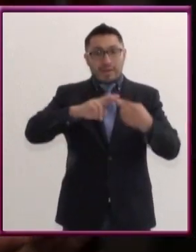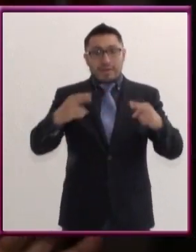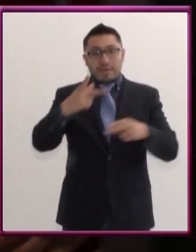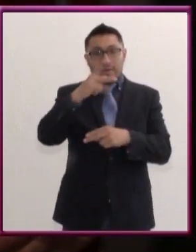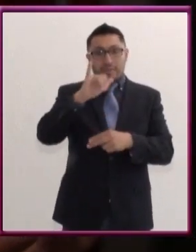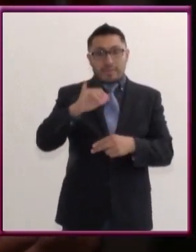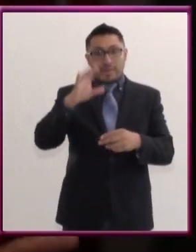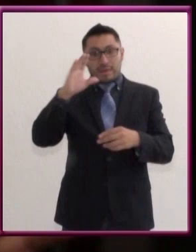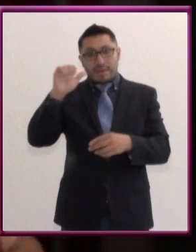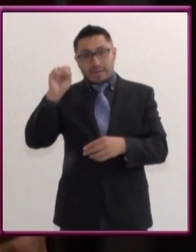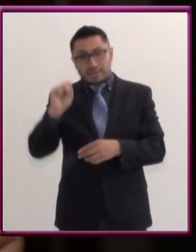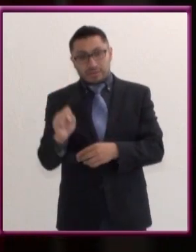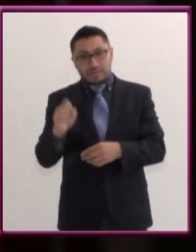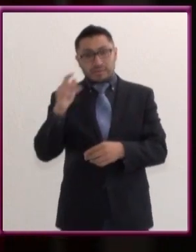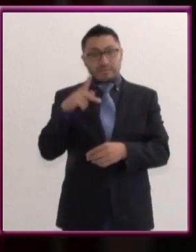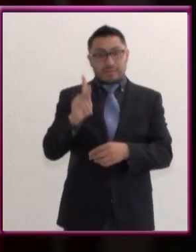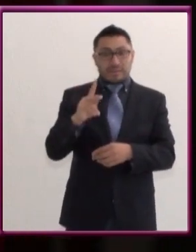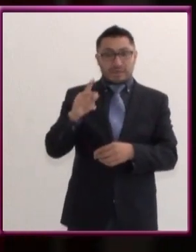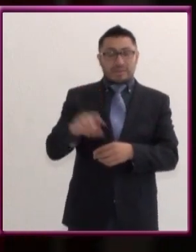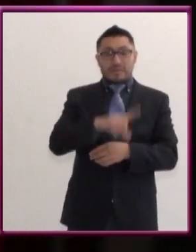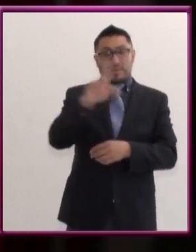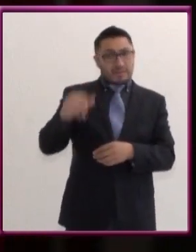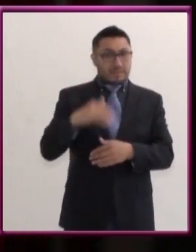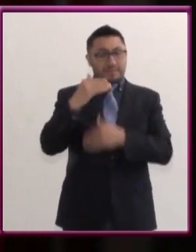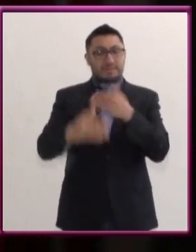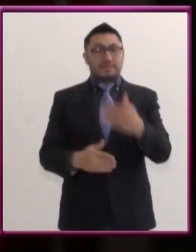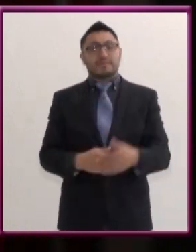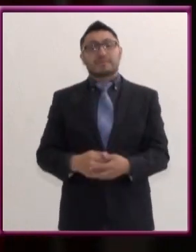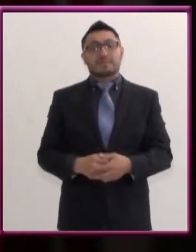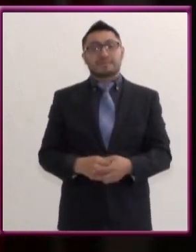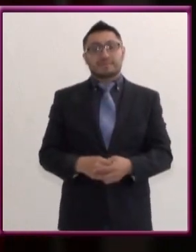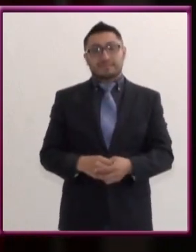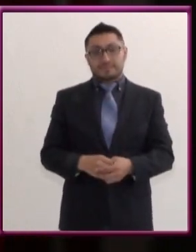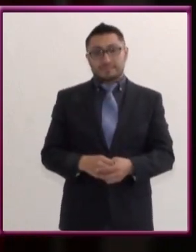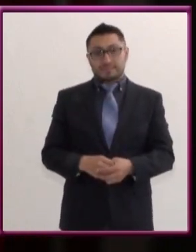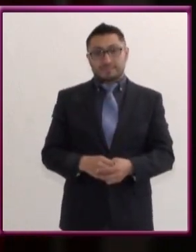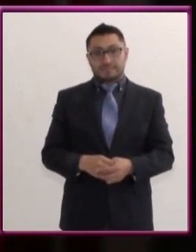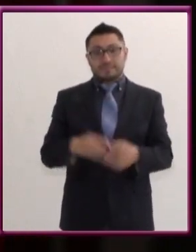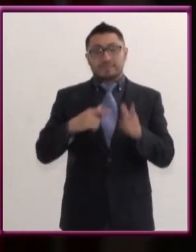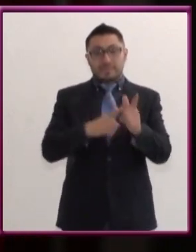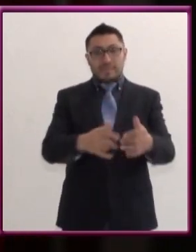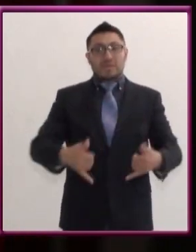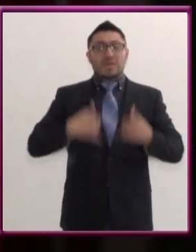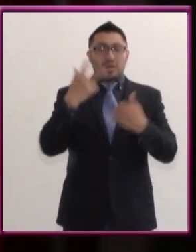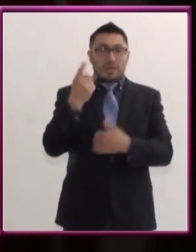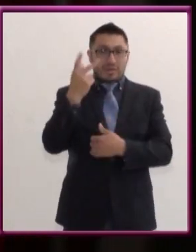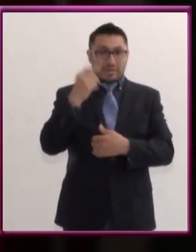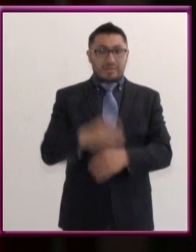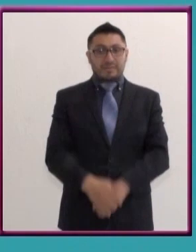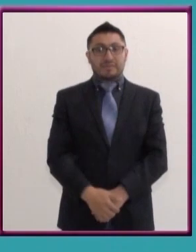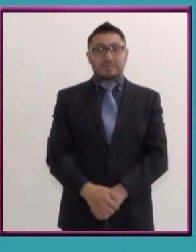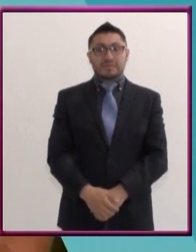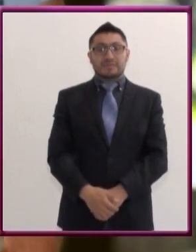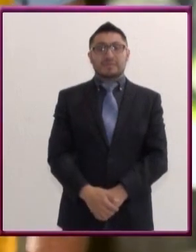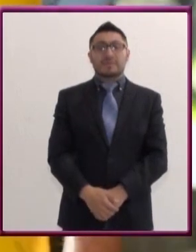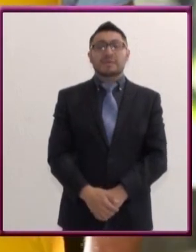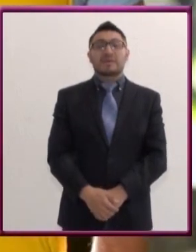relación del pi con el caos, por eso lo vamos a hacer cuando regresemos de continuar con el programa. Regresamos en un momento.